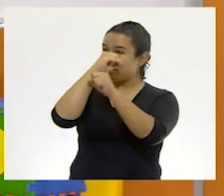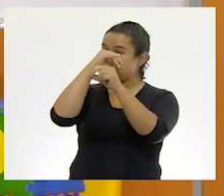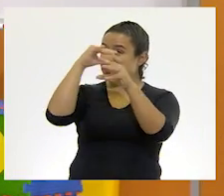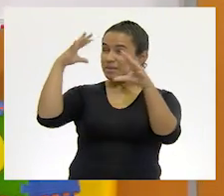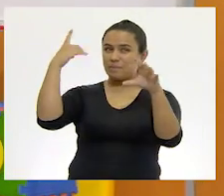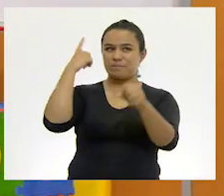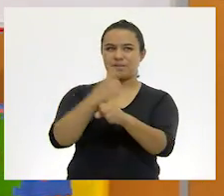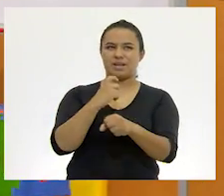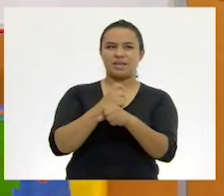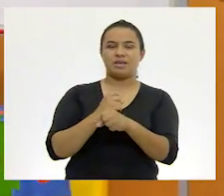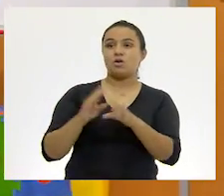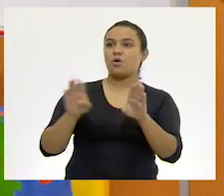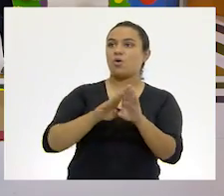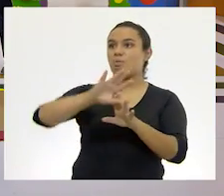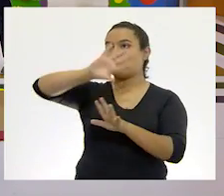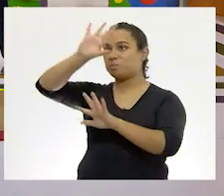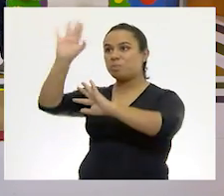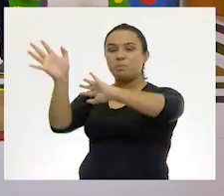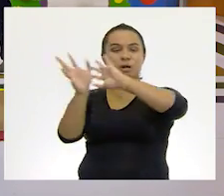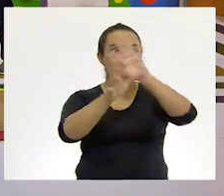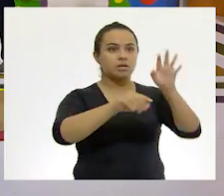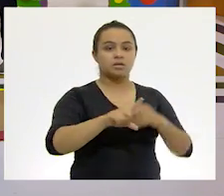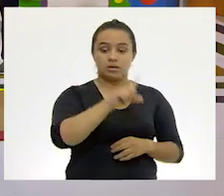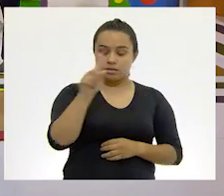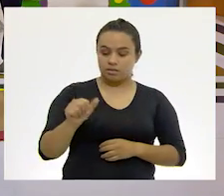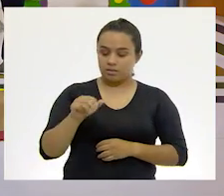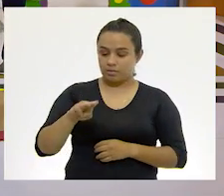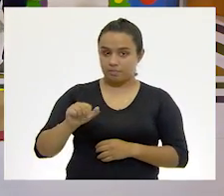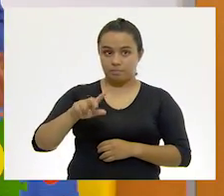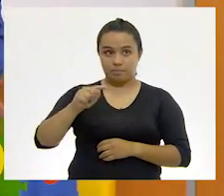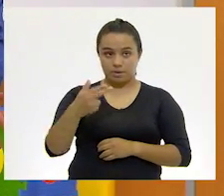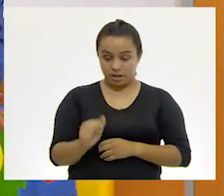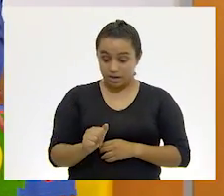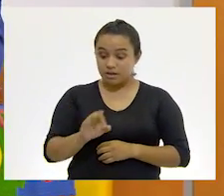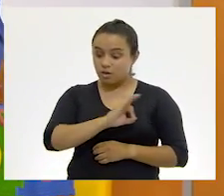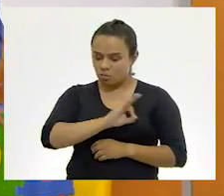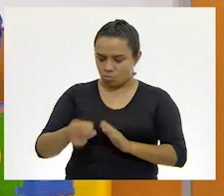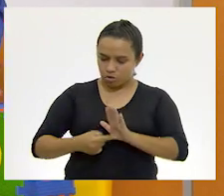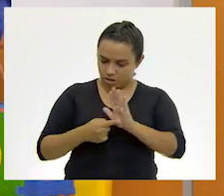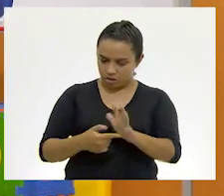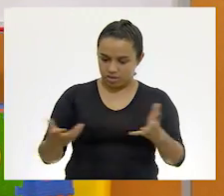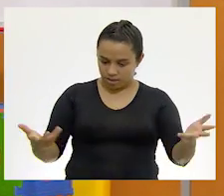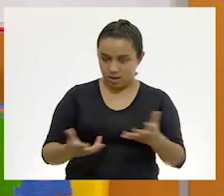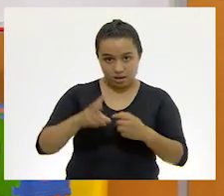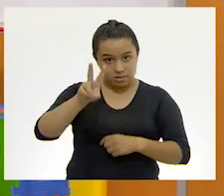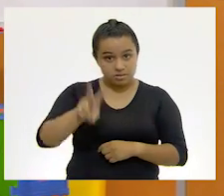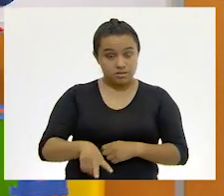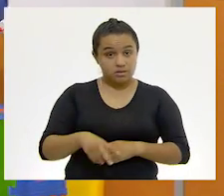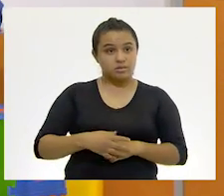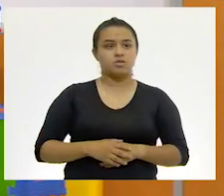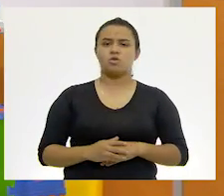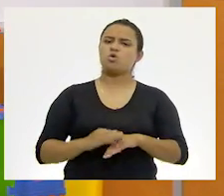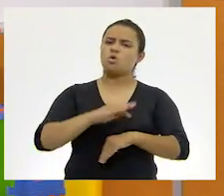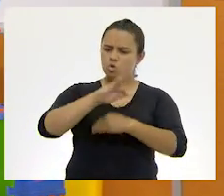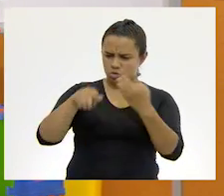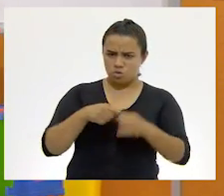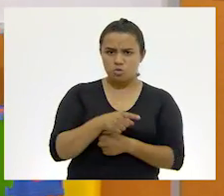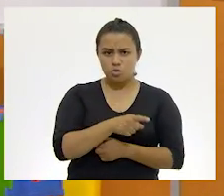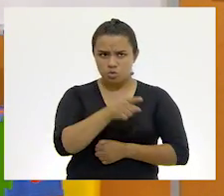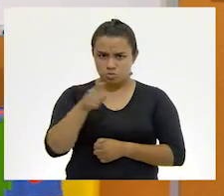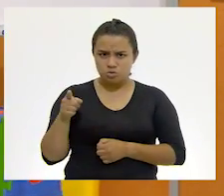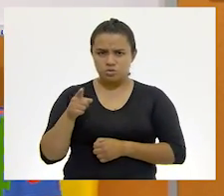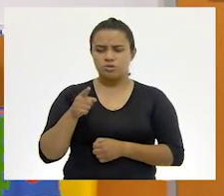principio, que era pintar por todas partes, de repente Martita nos enseñó a hacerlo directamente, ¿no? Entonces, todos ustedes, por